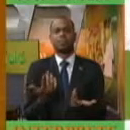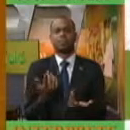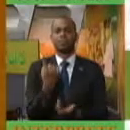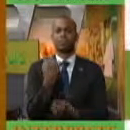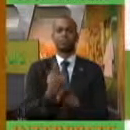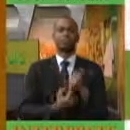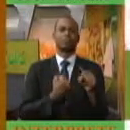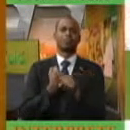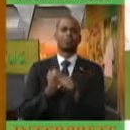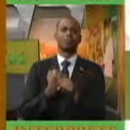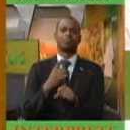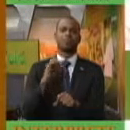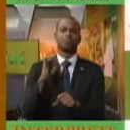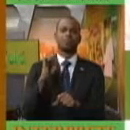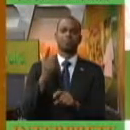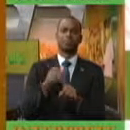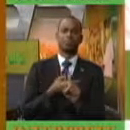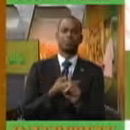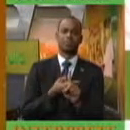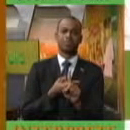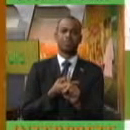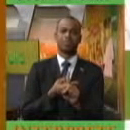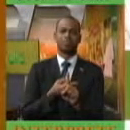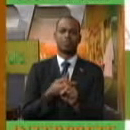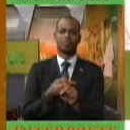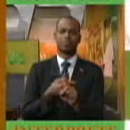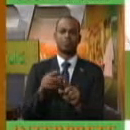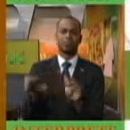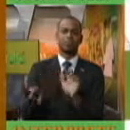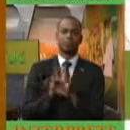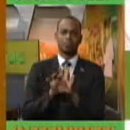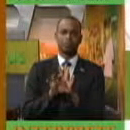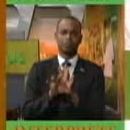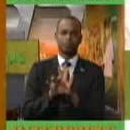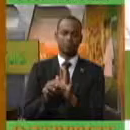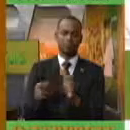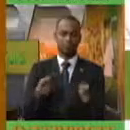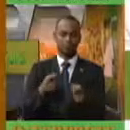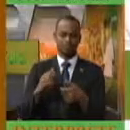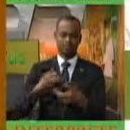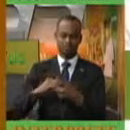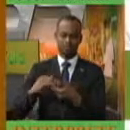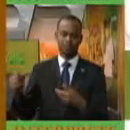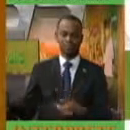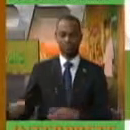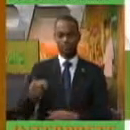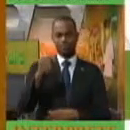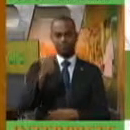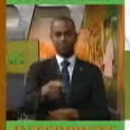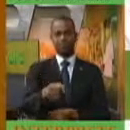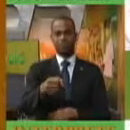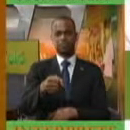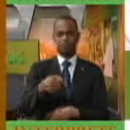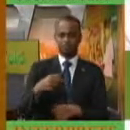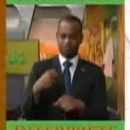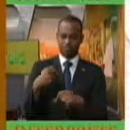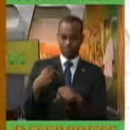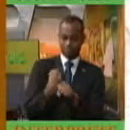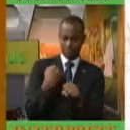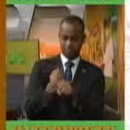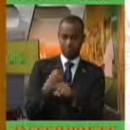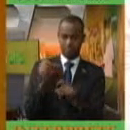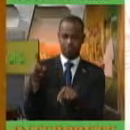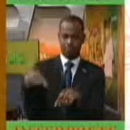un año y 8 meses nombran un enlace regional del CONADIS y el trabajo que ha